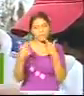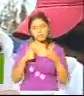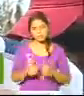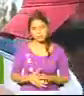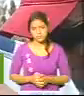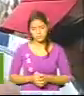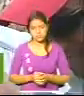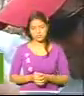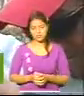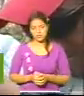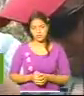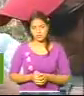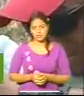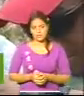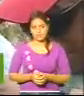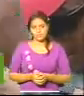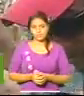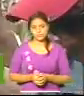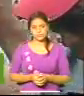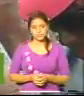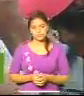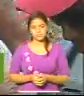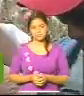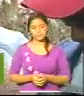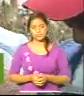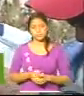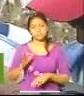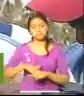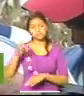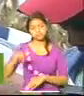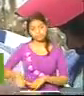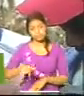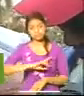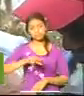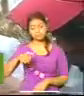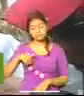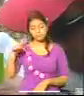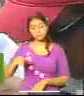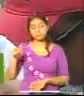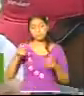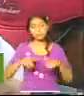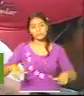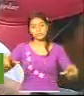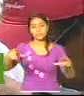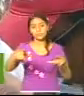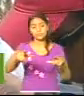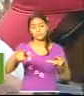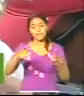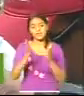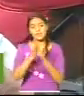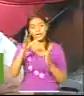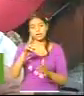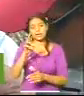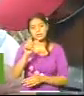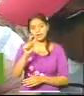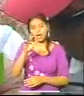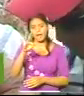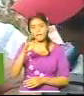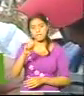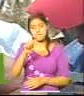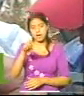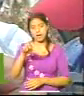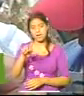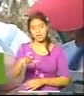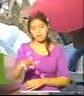cuéntale. Bueno, comandante, aquí nos encontramos aquí en el área de San Rafael y